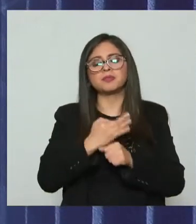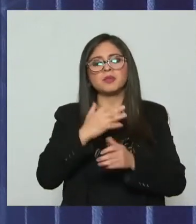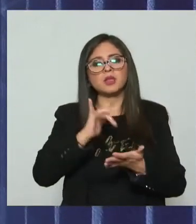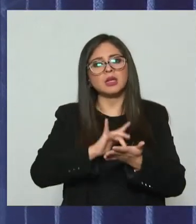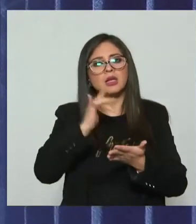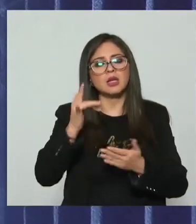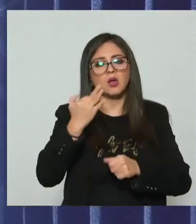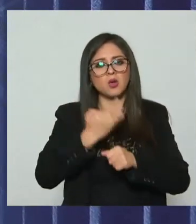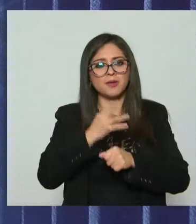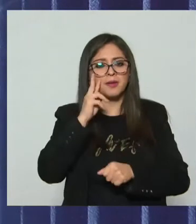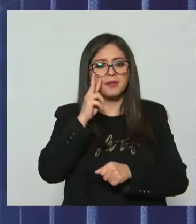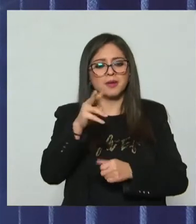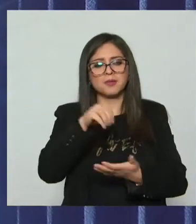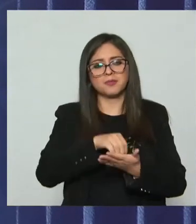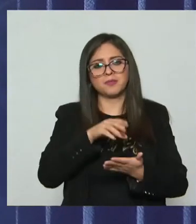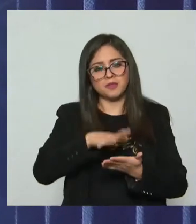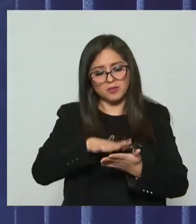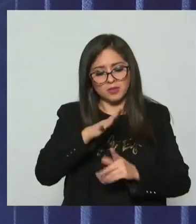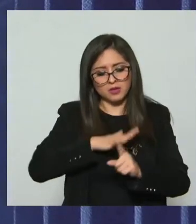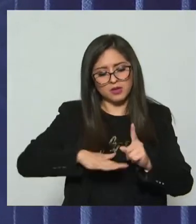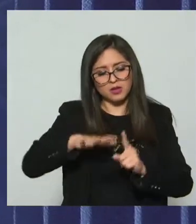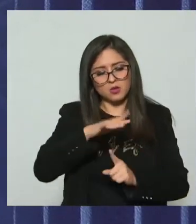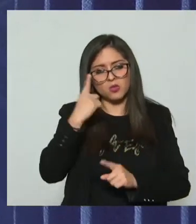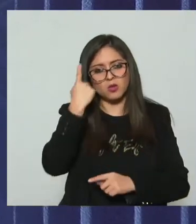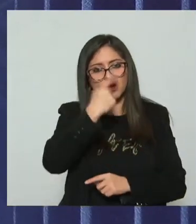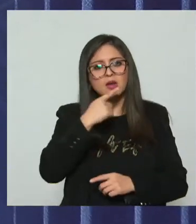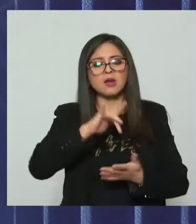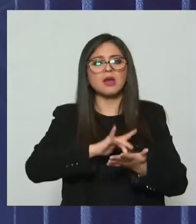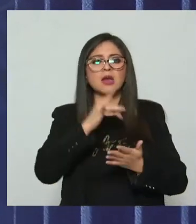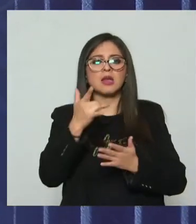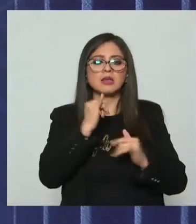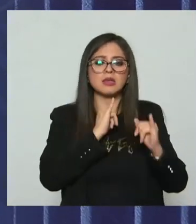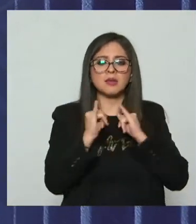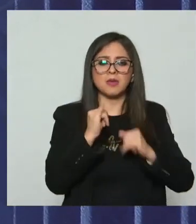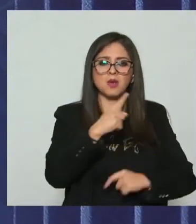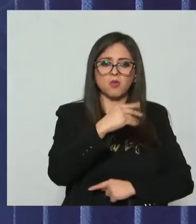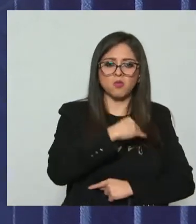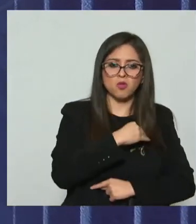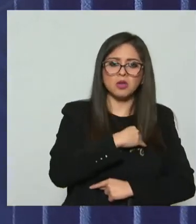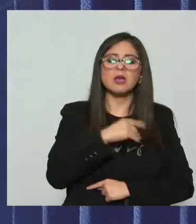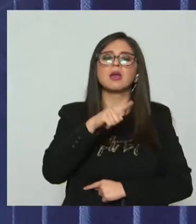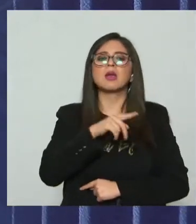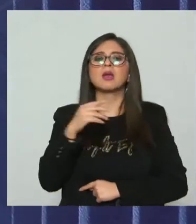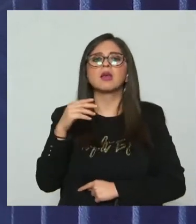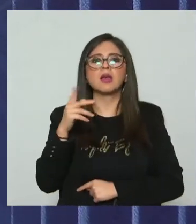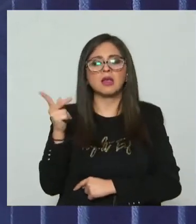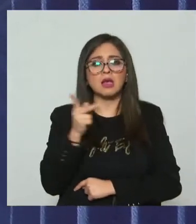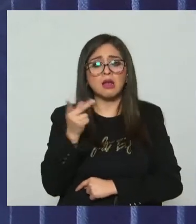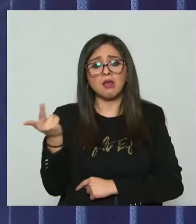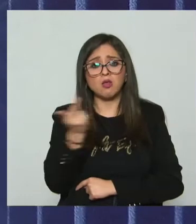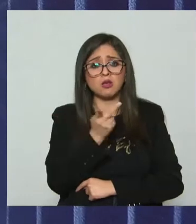agradecerle a usted por haberme acompañado a lo largo de esta hora. Gracias a Mónica Ponce y Carla Mendoza,